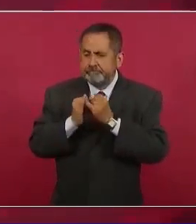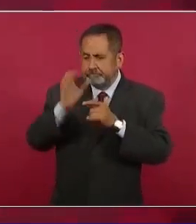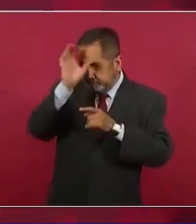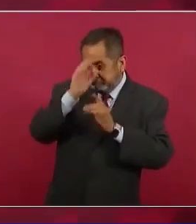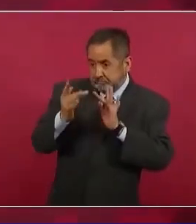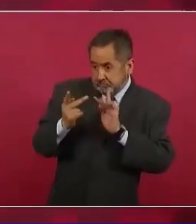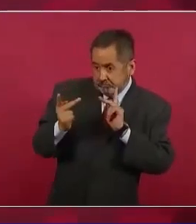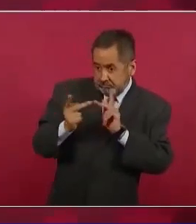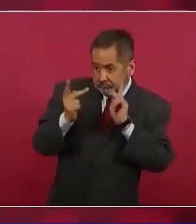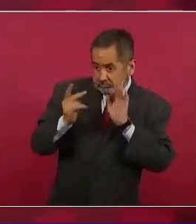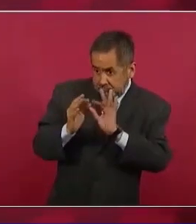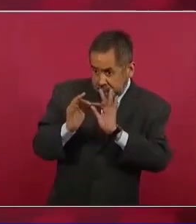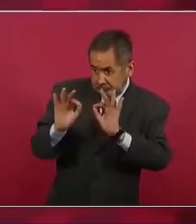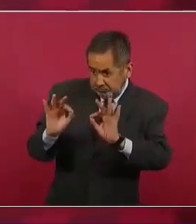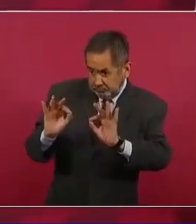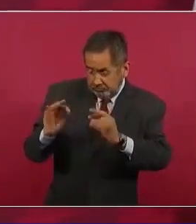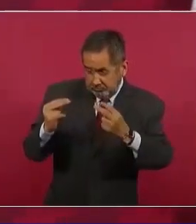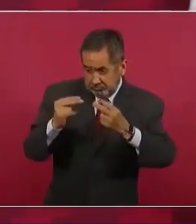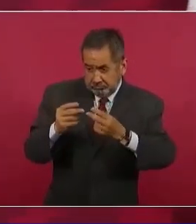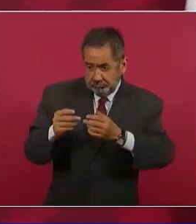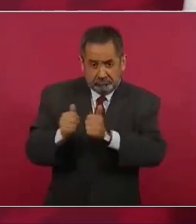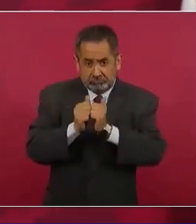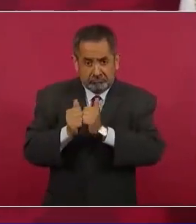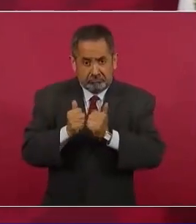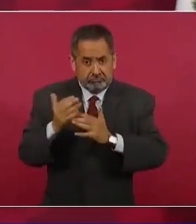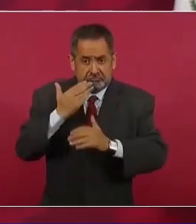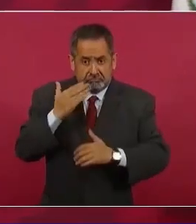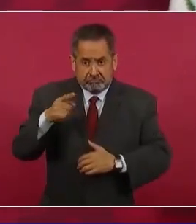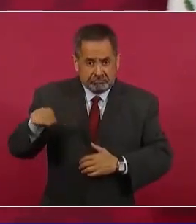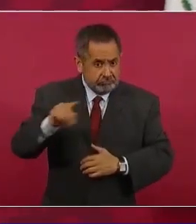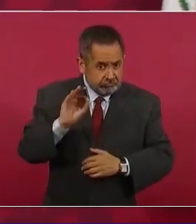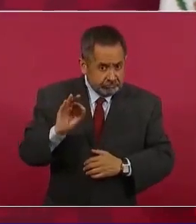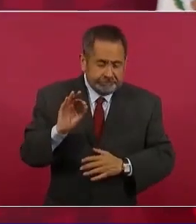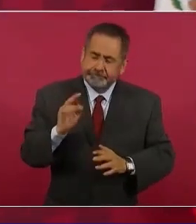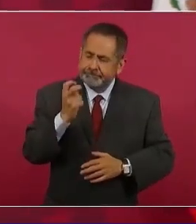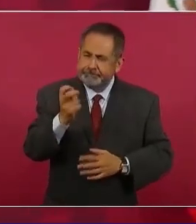estar bien con la gente.